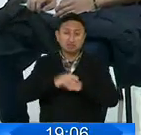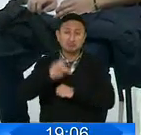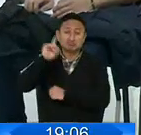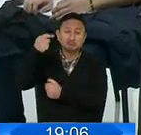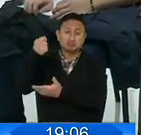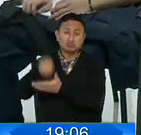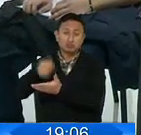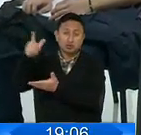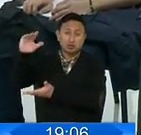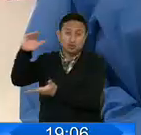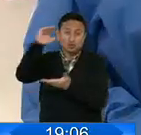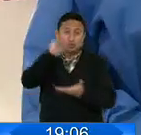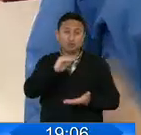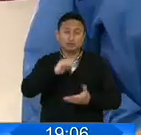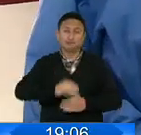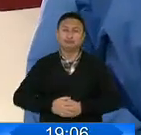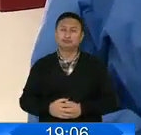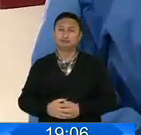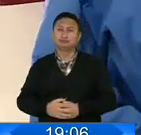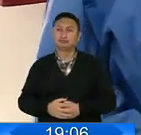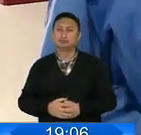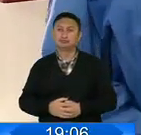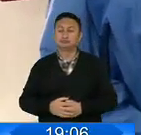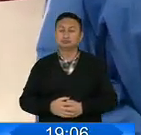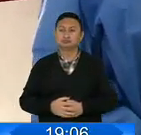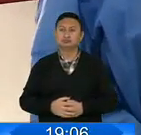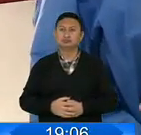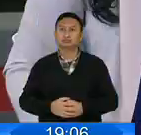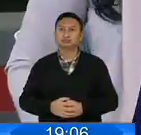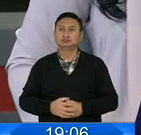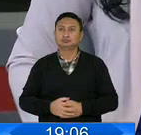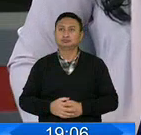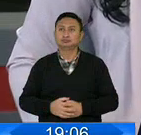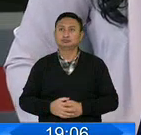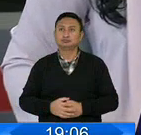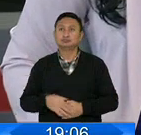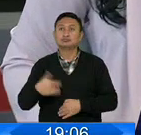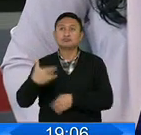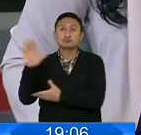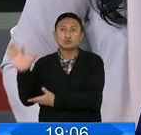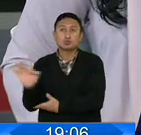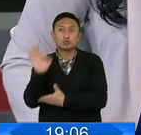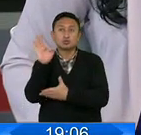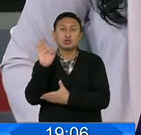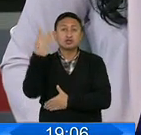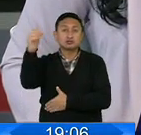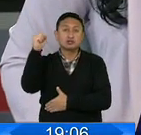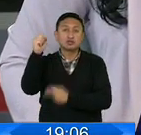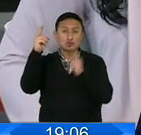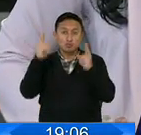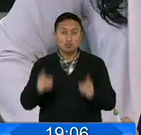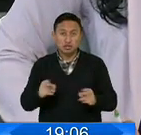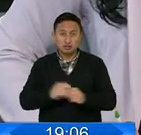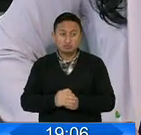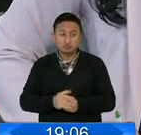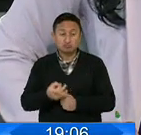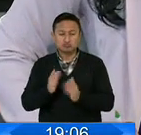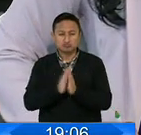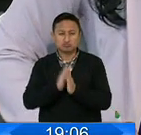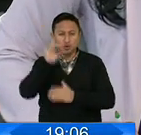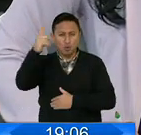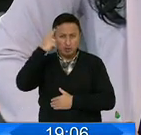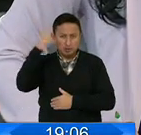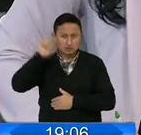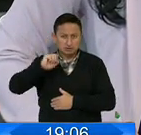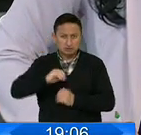nuestro país, informó Priscila Cadena. Representantes de derechos humanos hacen un llamado al gobierno para